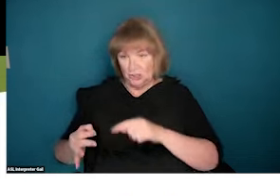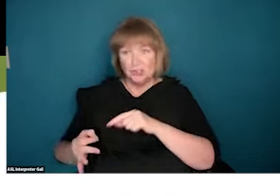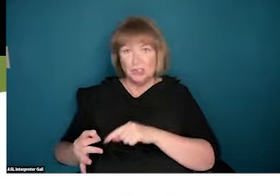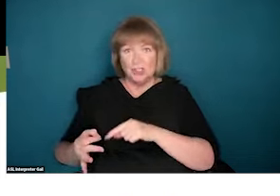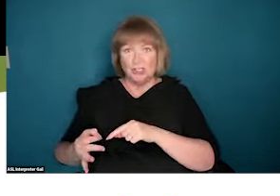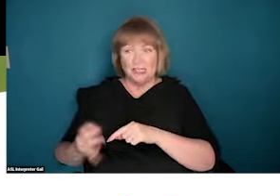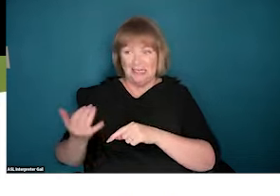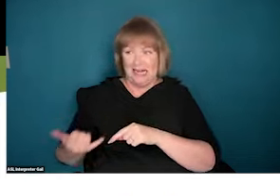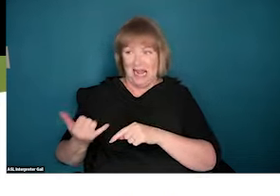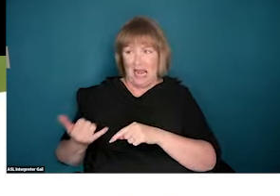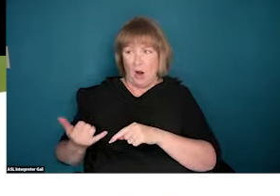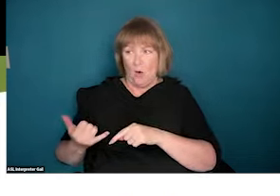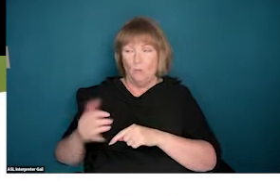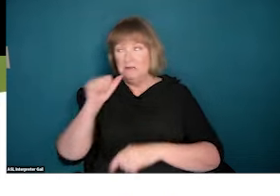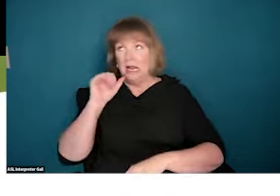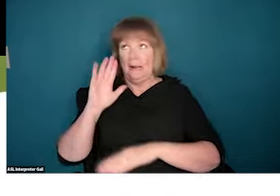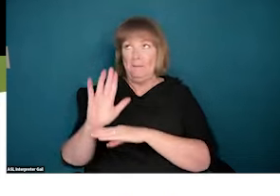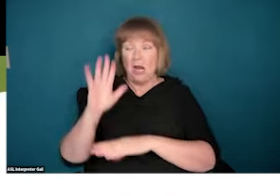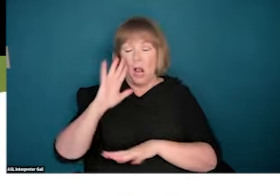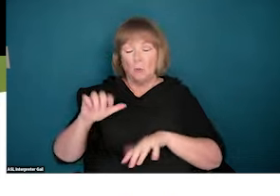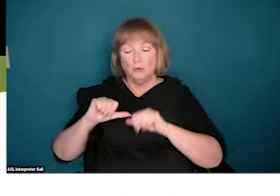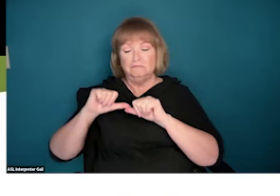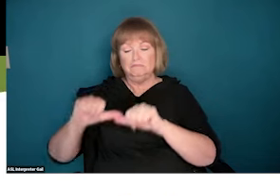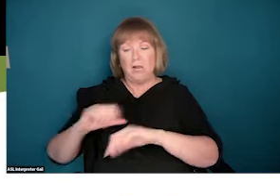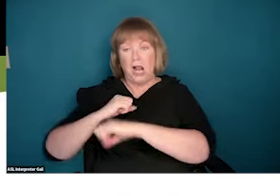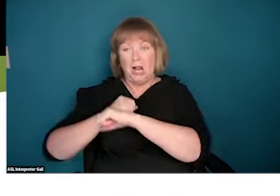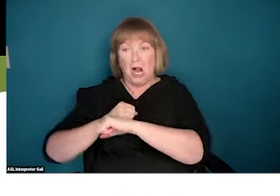lucir diferente a medida que pase el tiempo.